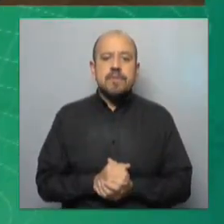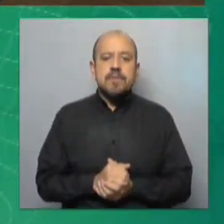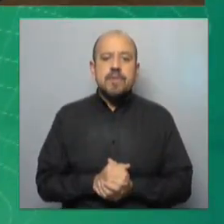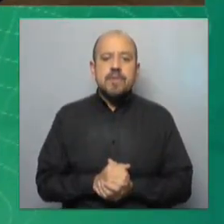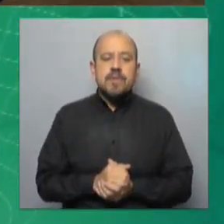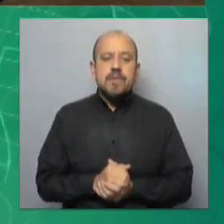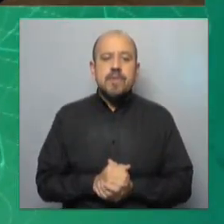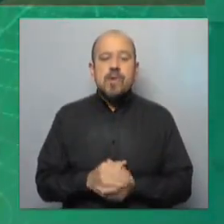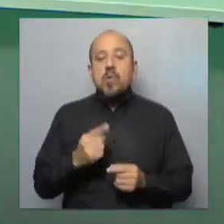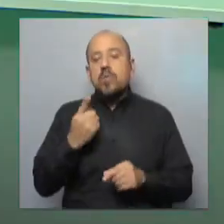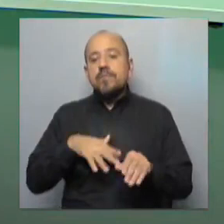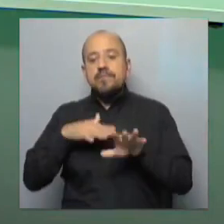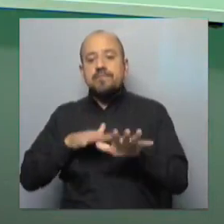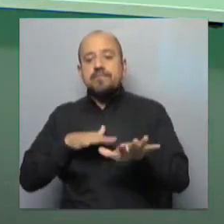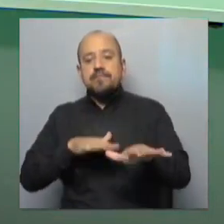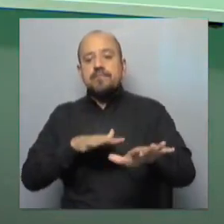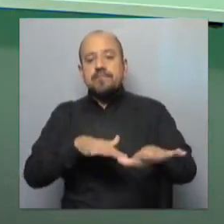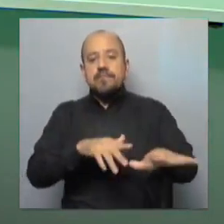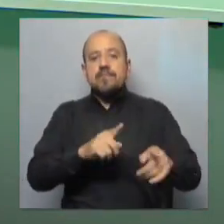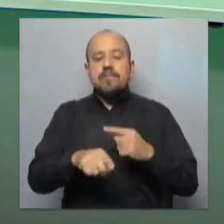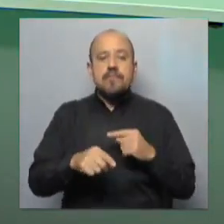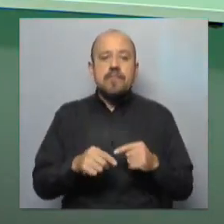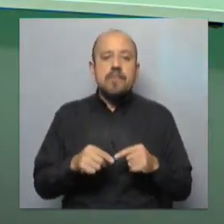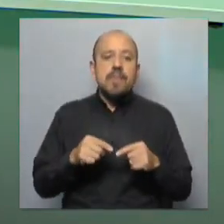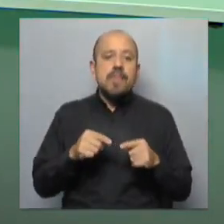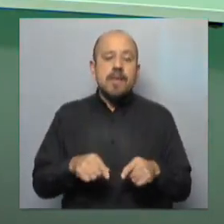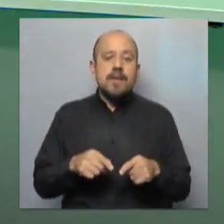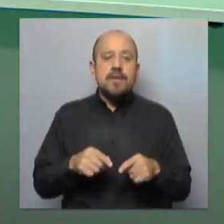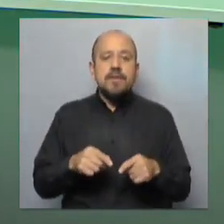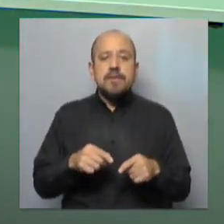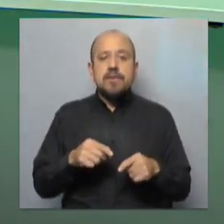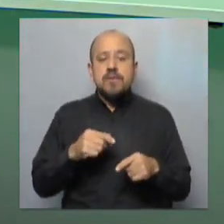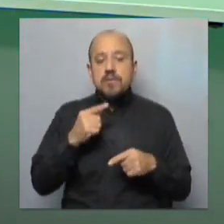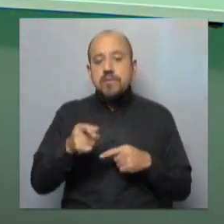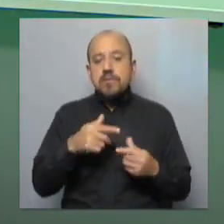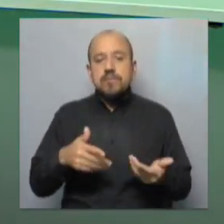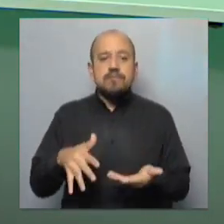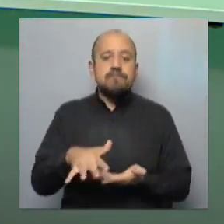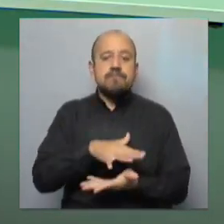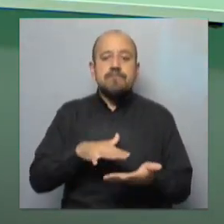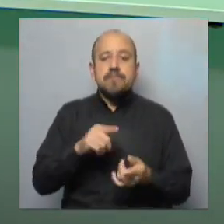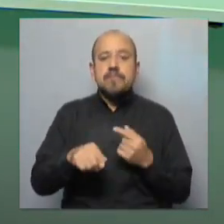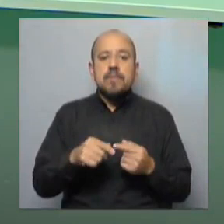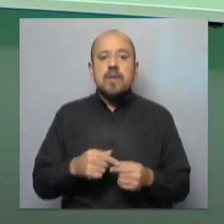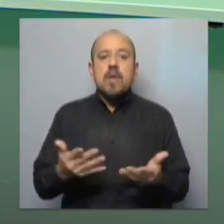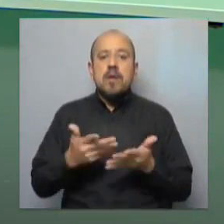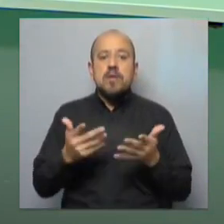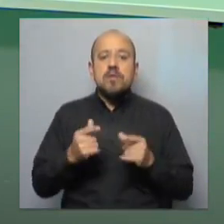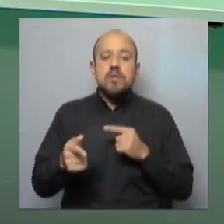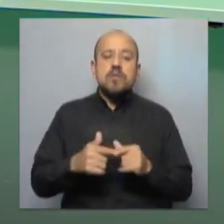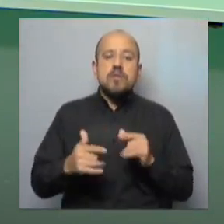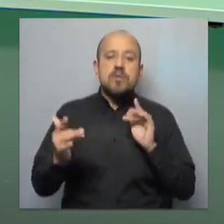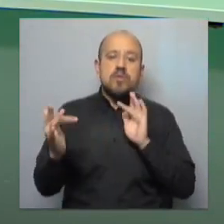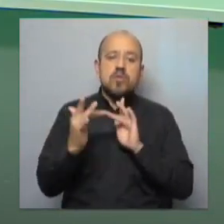una de las movilizaciones de las conmemoraciones de alguna manera fue puesta en contexto recién en este primer móvil ahora vamos con